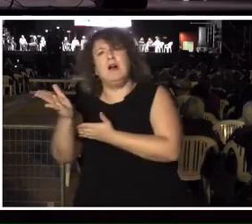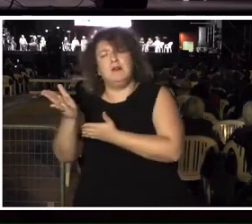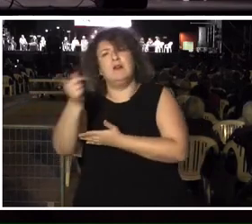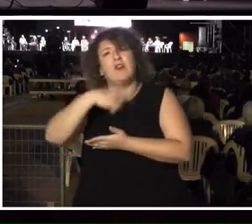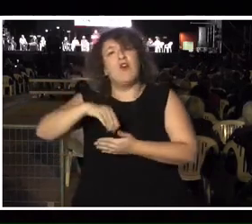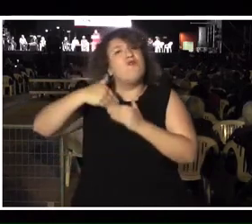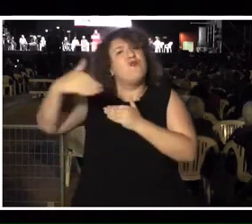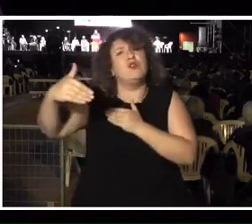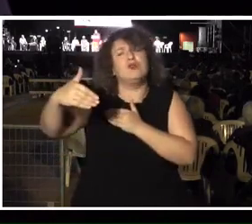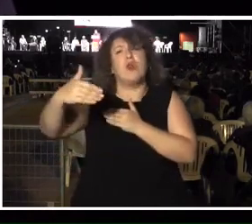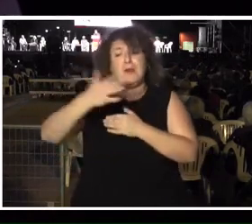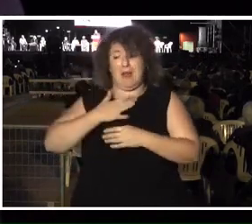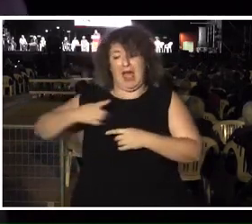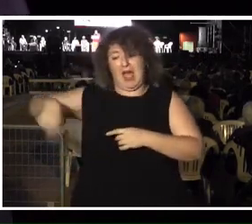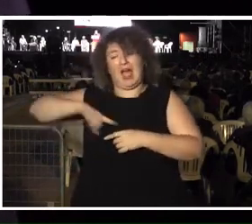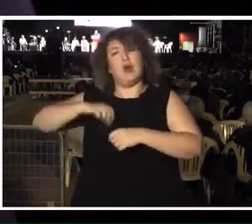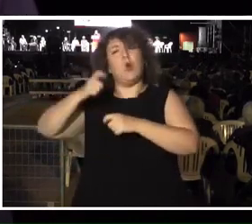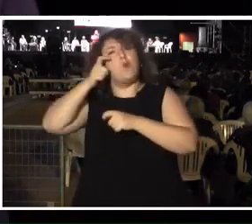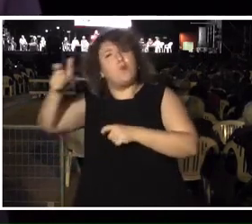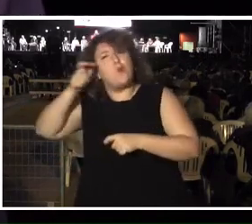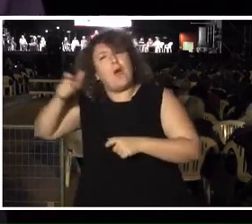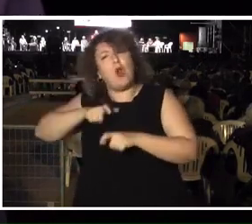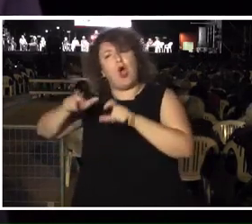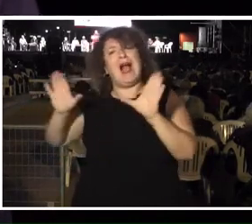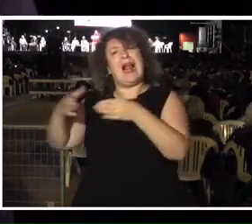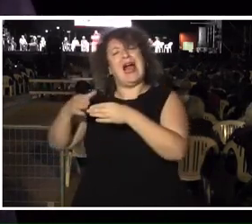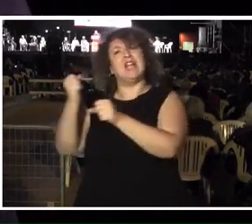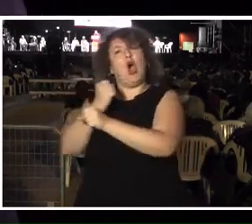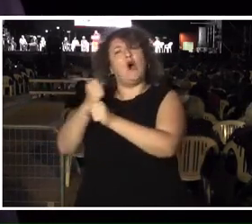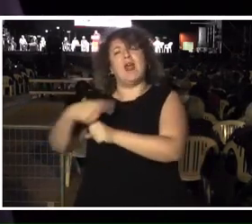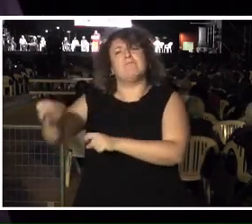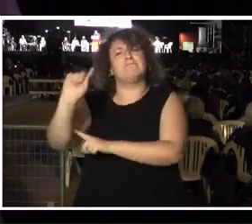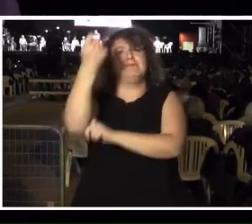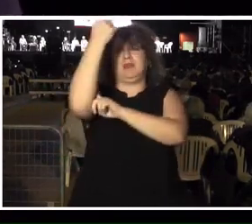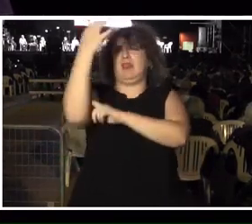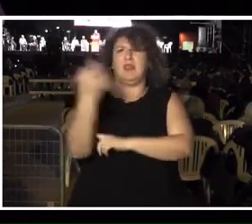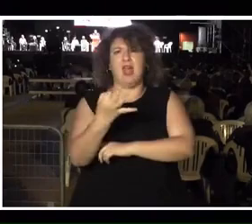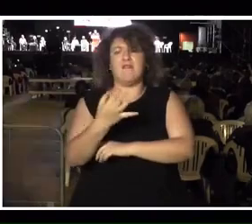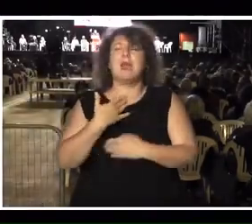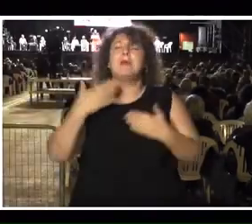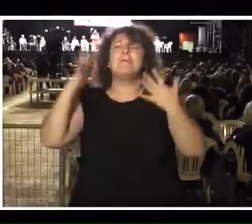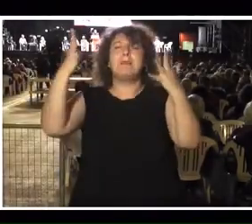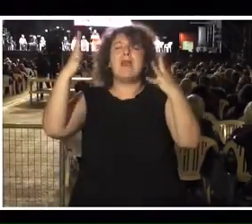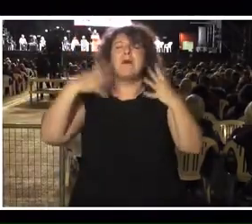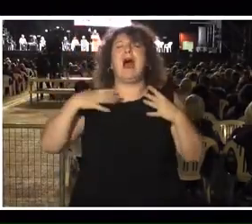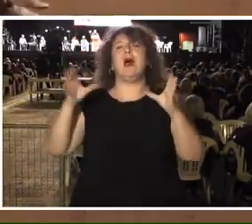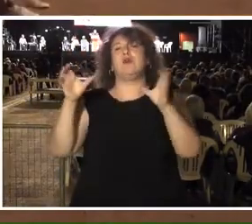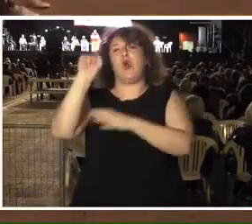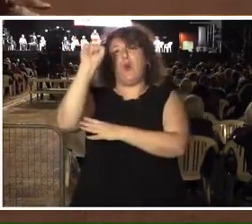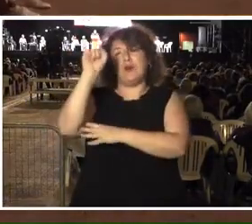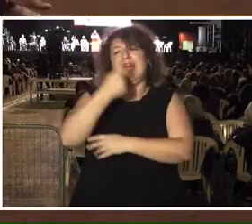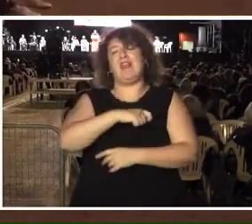el futuro para nuestra clase y nuestro pueblo. ¡Viva el Partido Comunista de España! ¡Viva la Unión de Juventudes Comunistas!